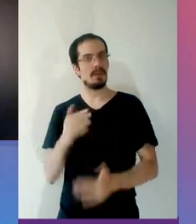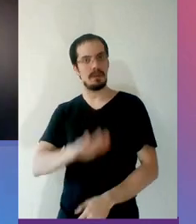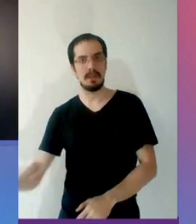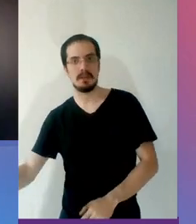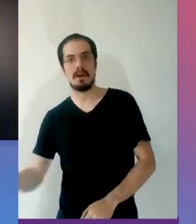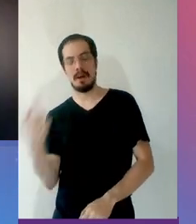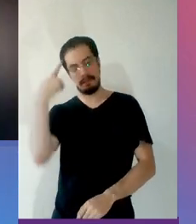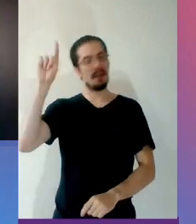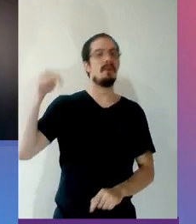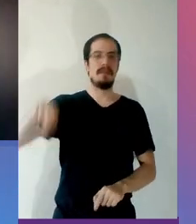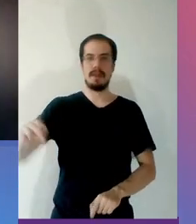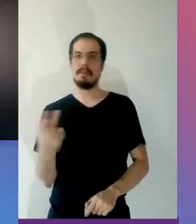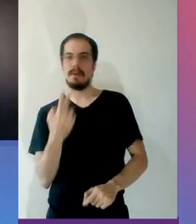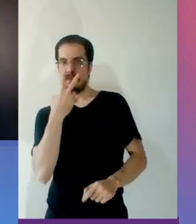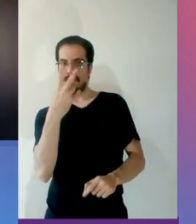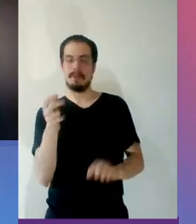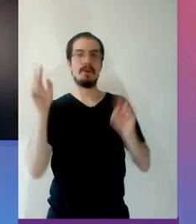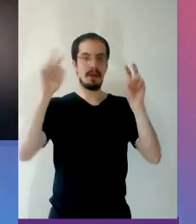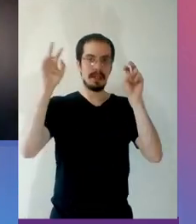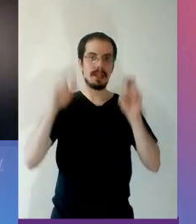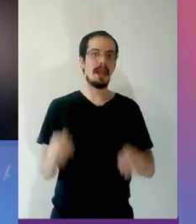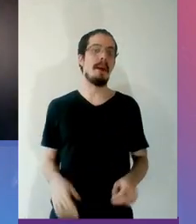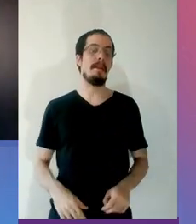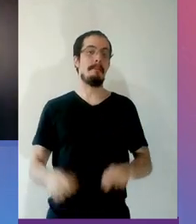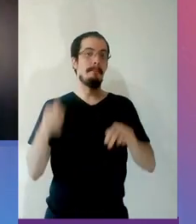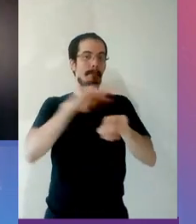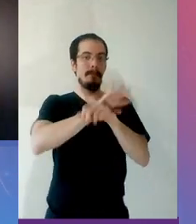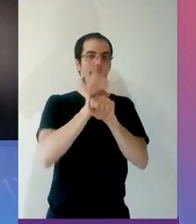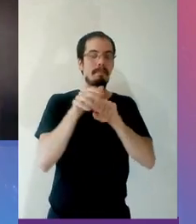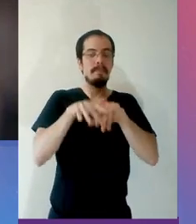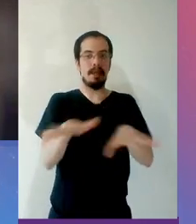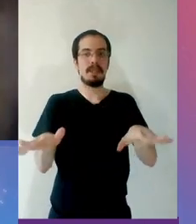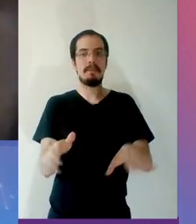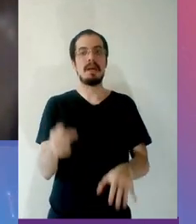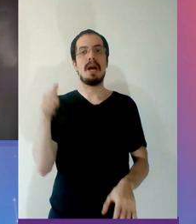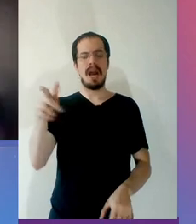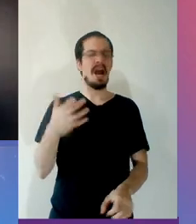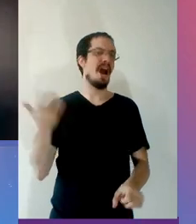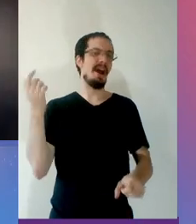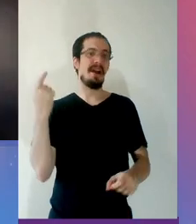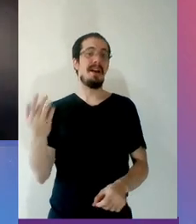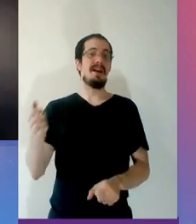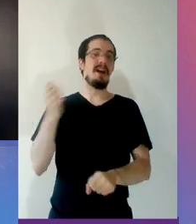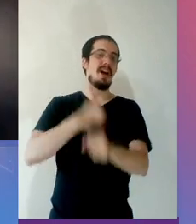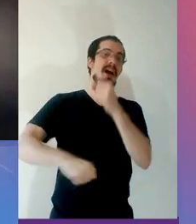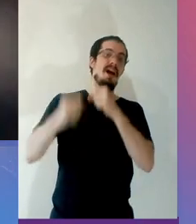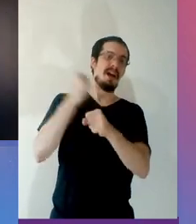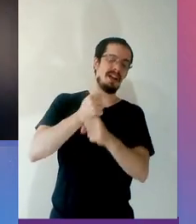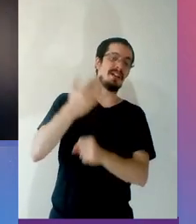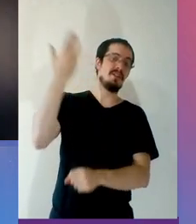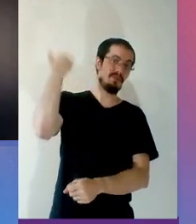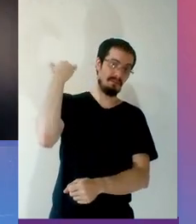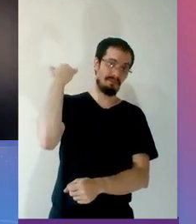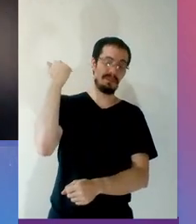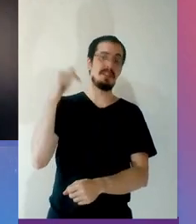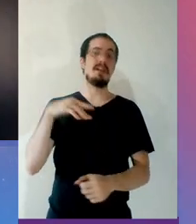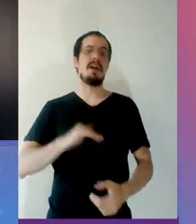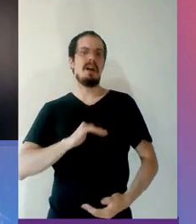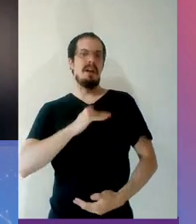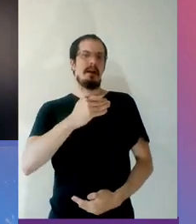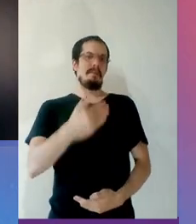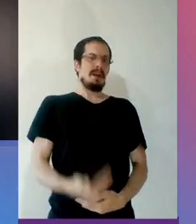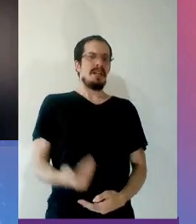los chiquitos, hubo muchas más embarazadas que se agravaron este año y entonces hubo mucho parto prematuro